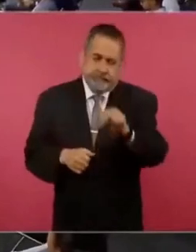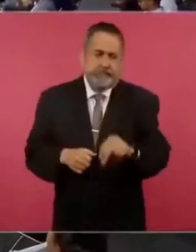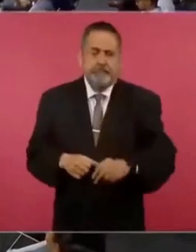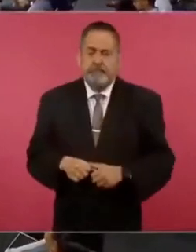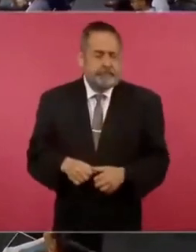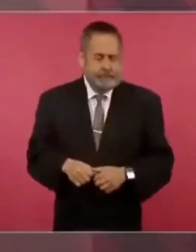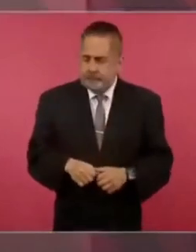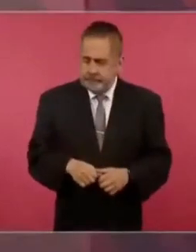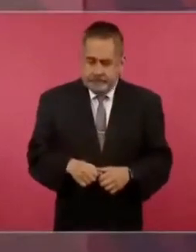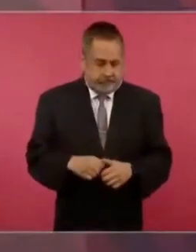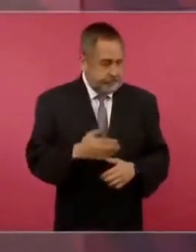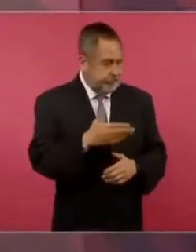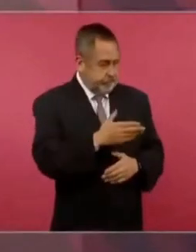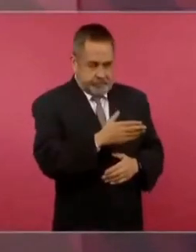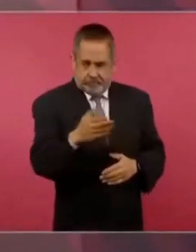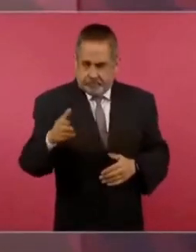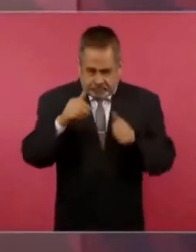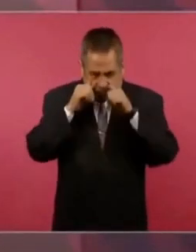No,